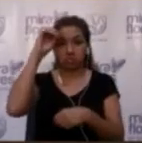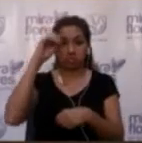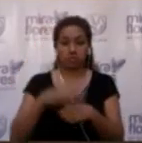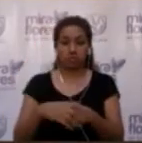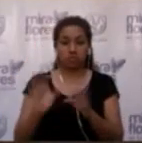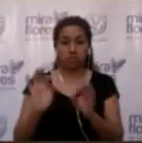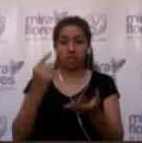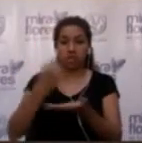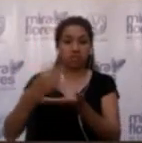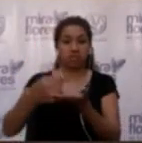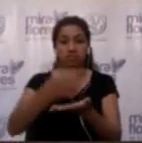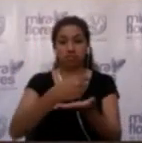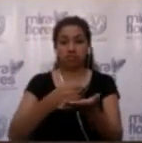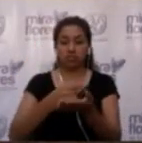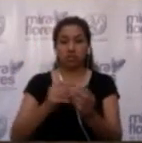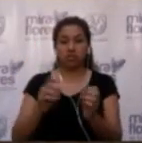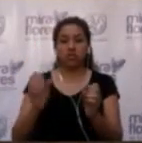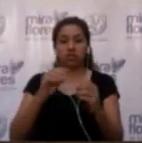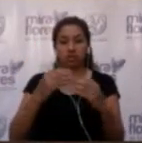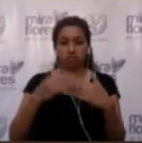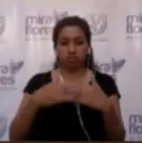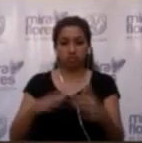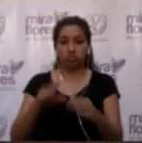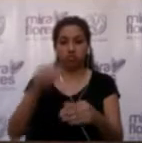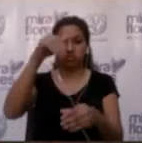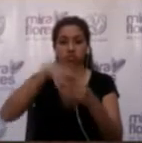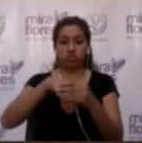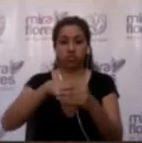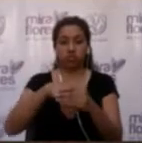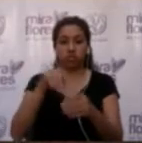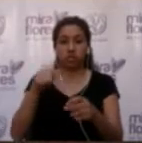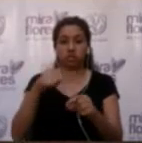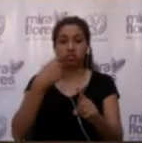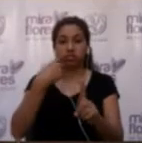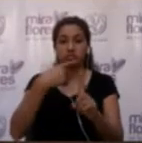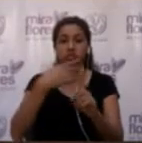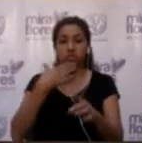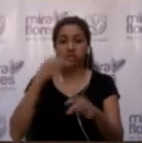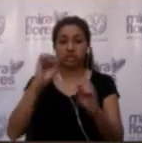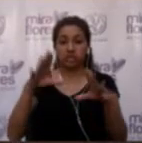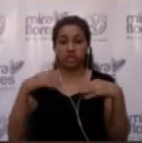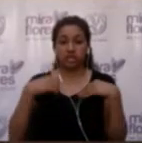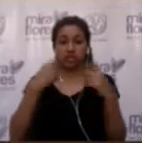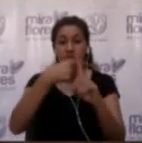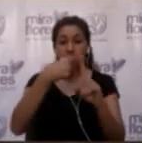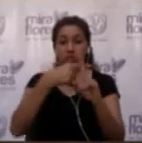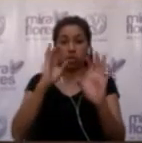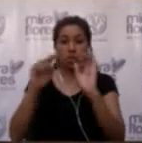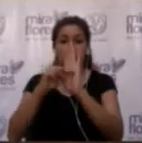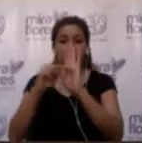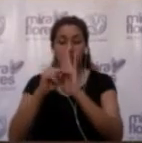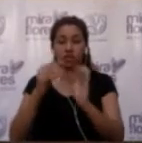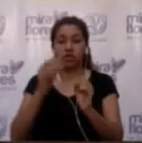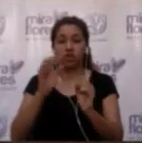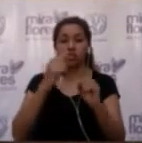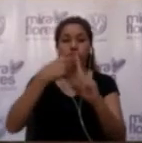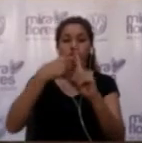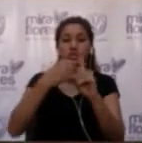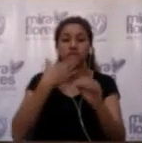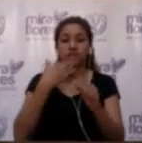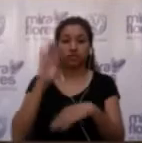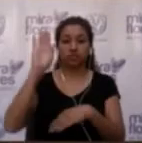Si no tenemos debate, procederemos a votar este proyecto de acuerdo. Aquellos miembros del consejo que estén a favor, si van a expresarlo,